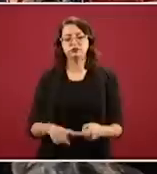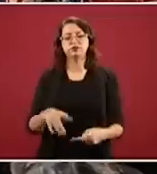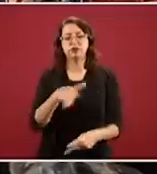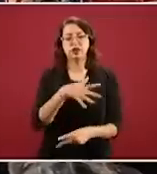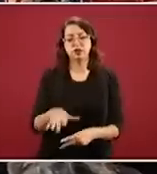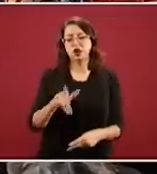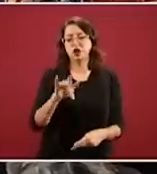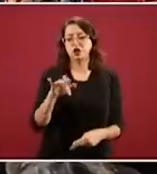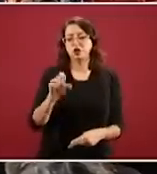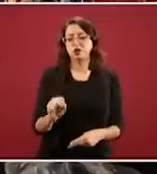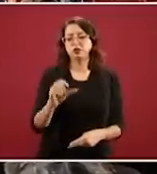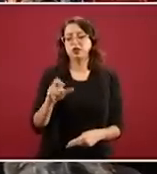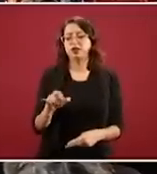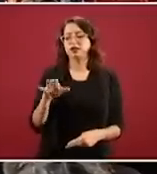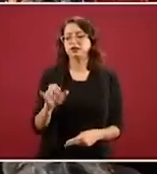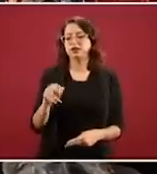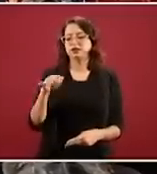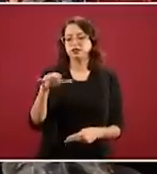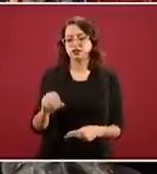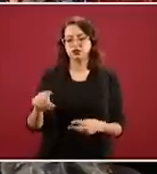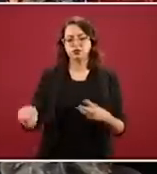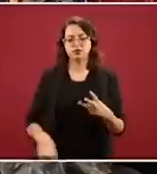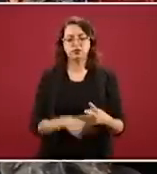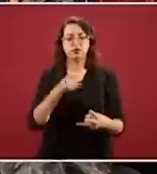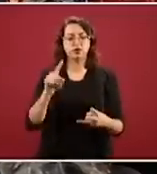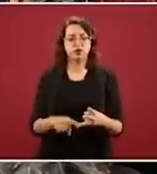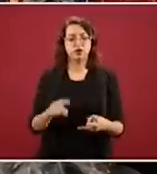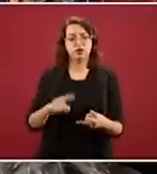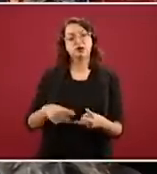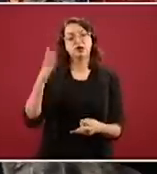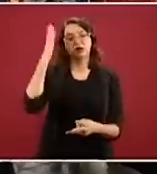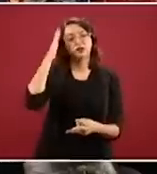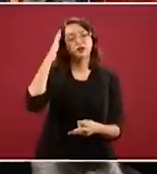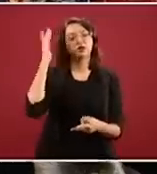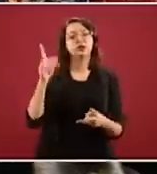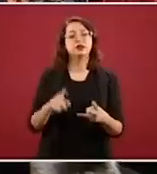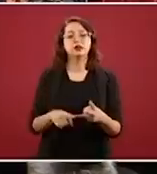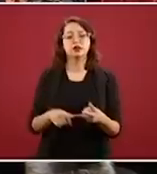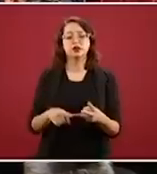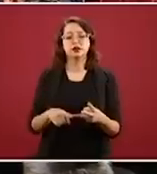Sandoval y el almirante